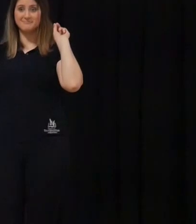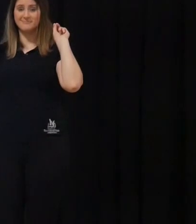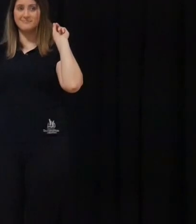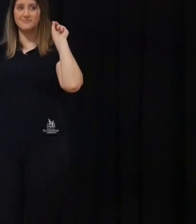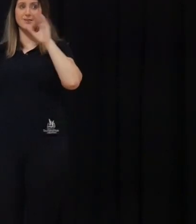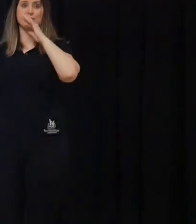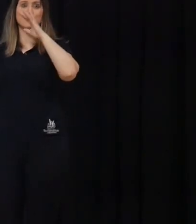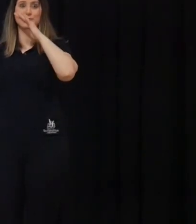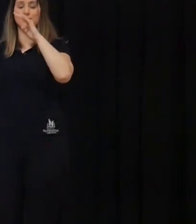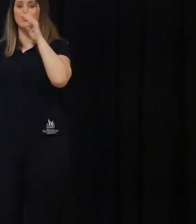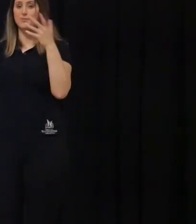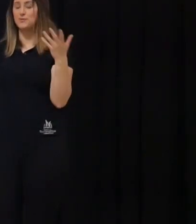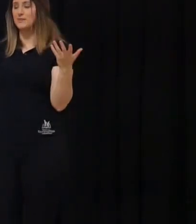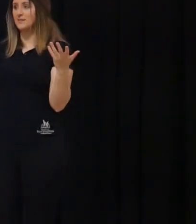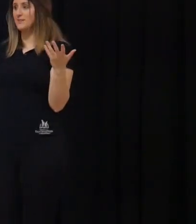Porque